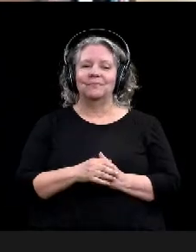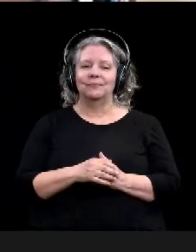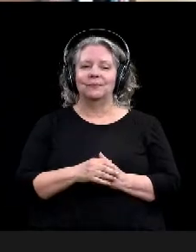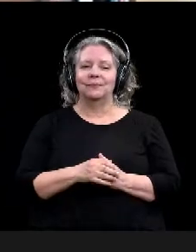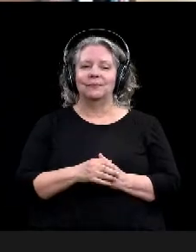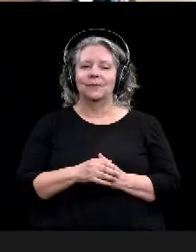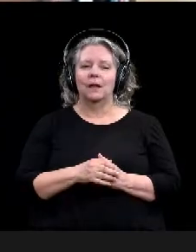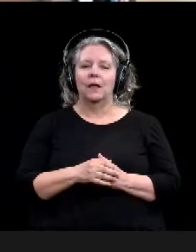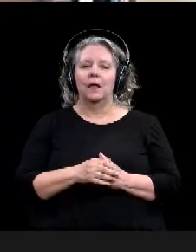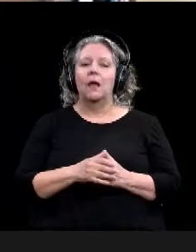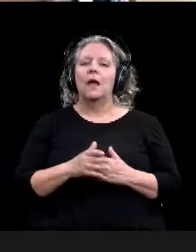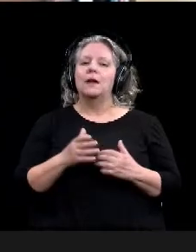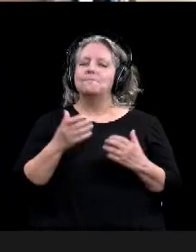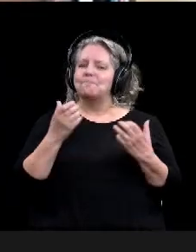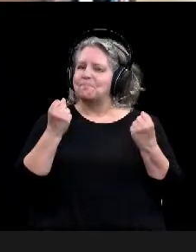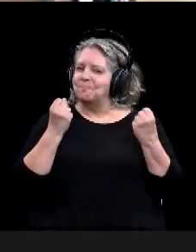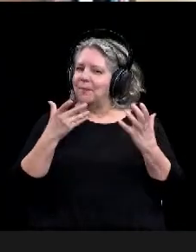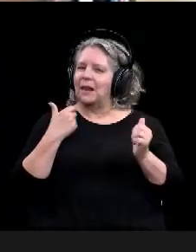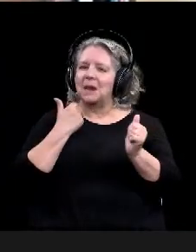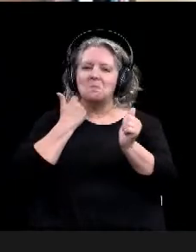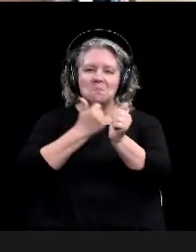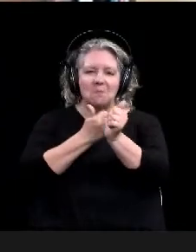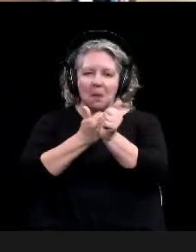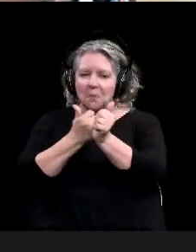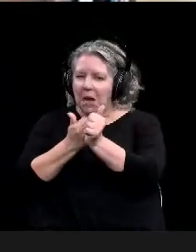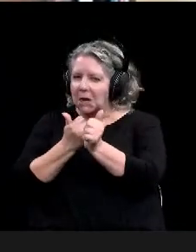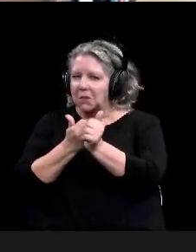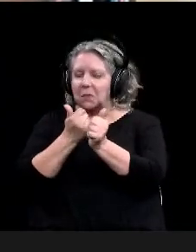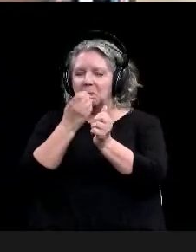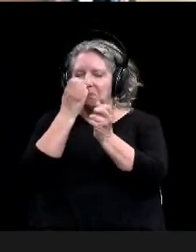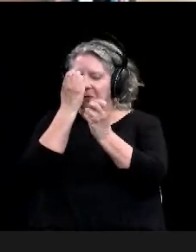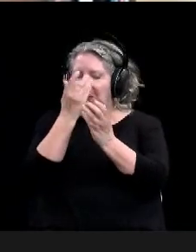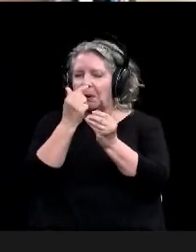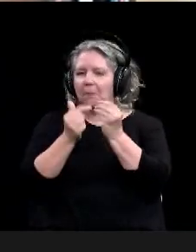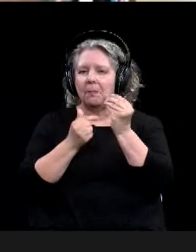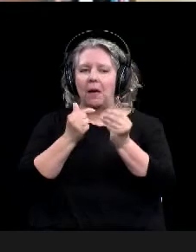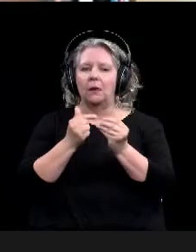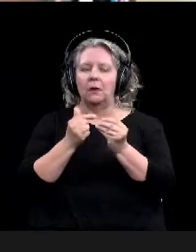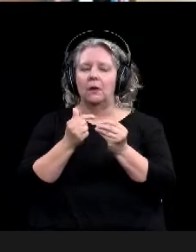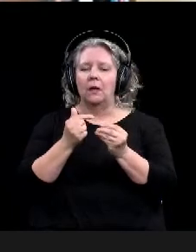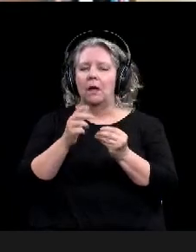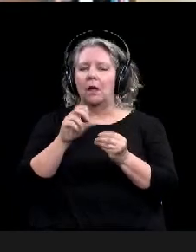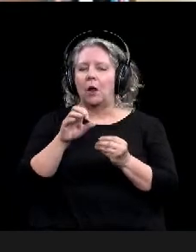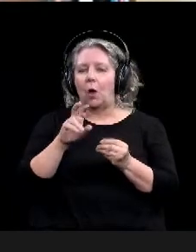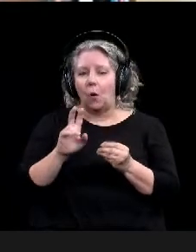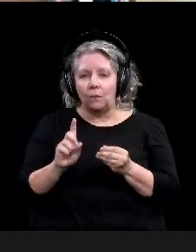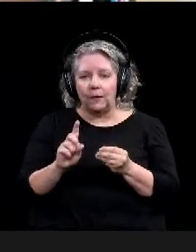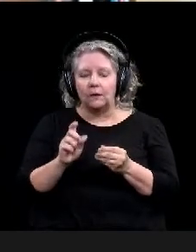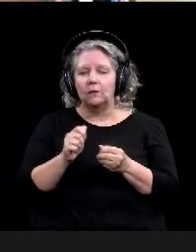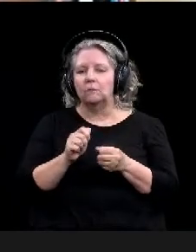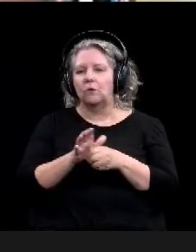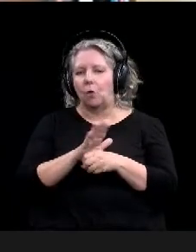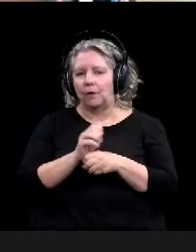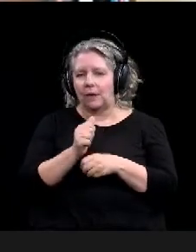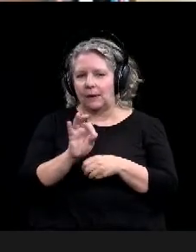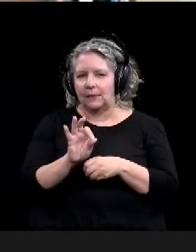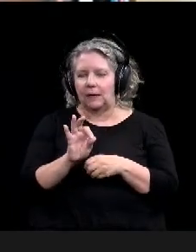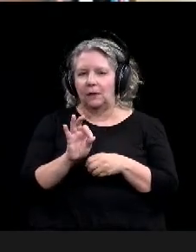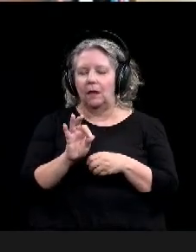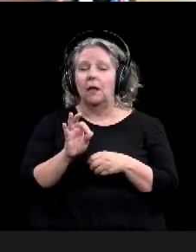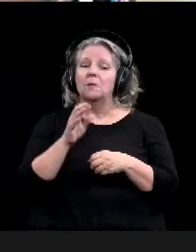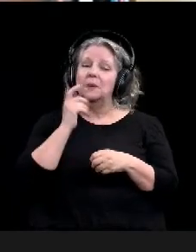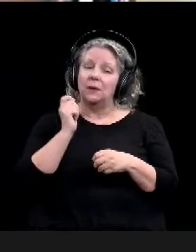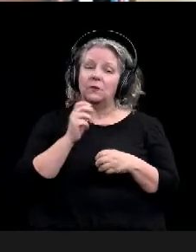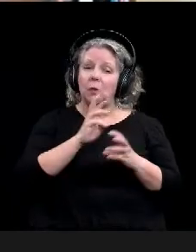noticias queremos ponerlos a todos son tantos el cambio del clima tenemos